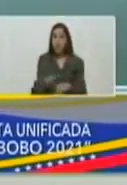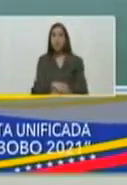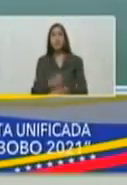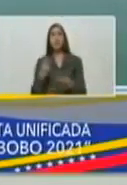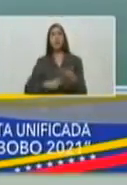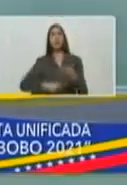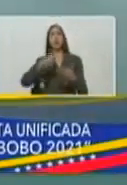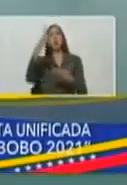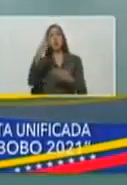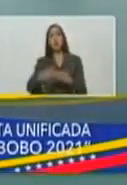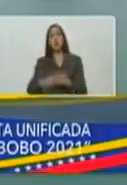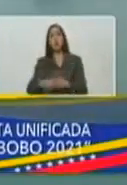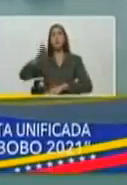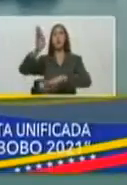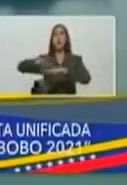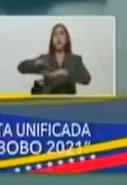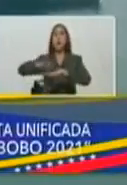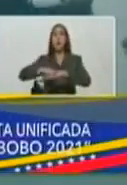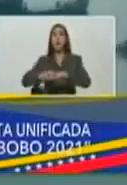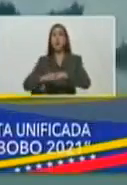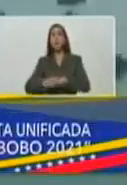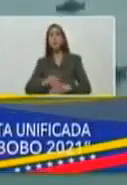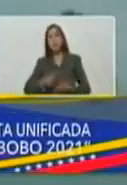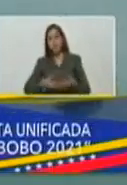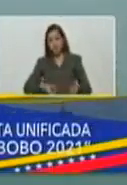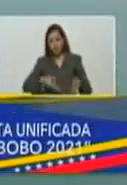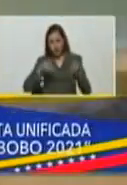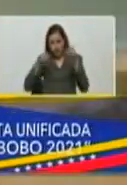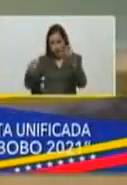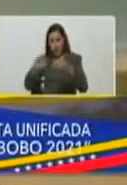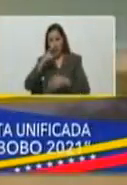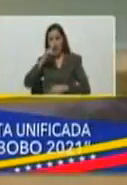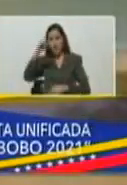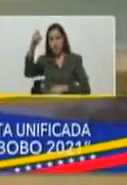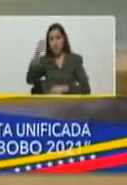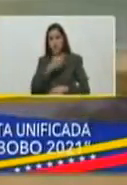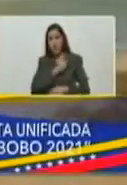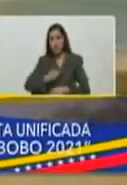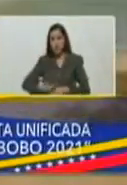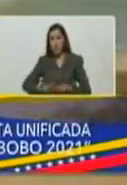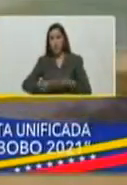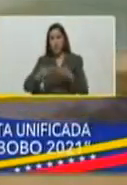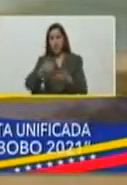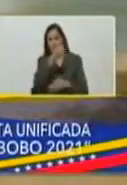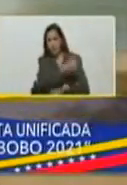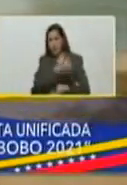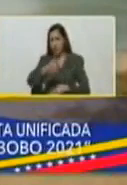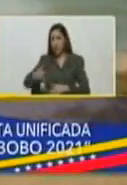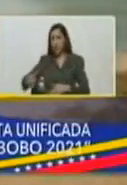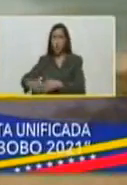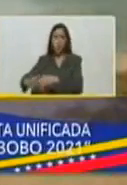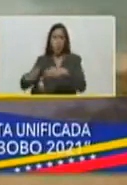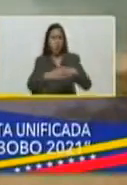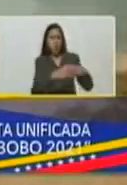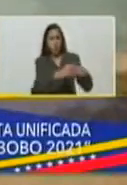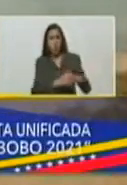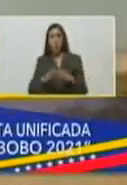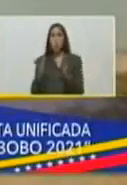planificación, le notificamos y le enviamos la documentación correspondiente a los comandantes de la SODI